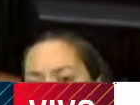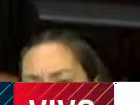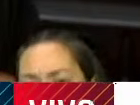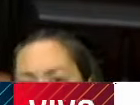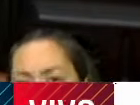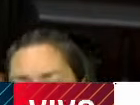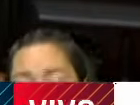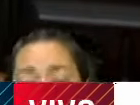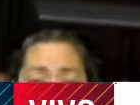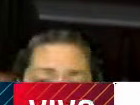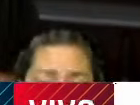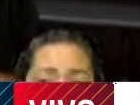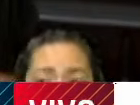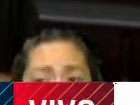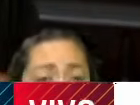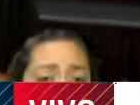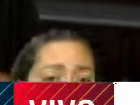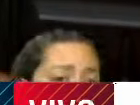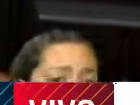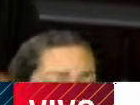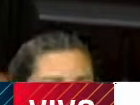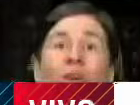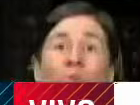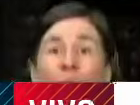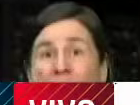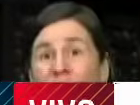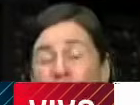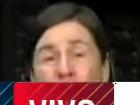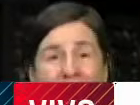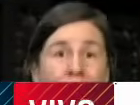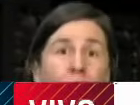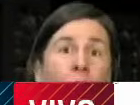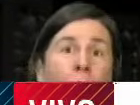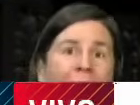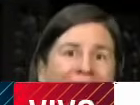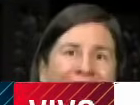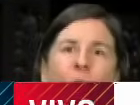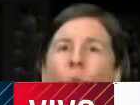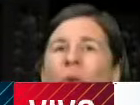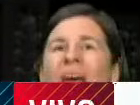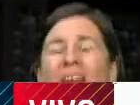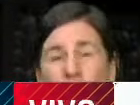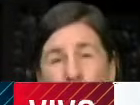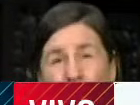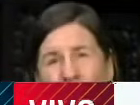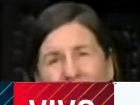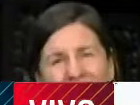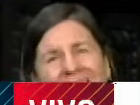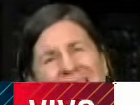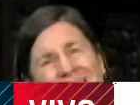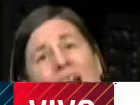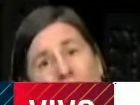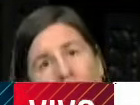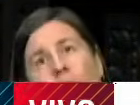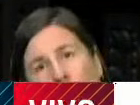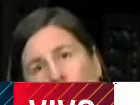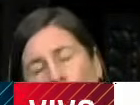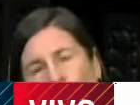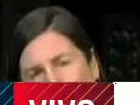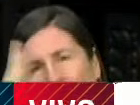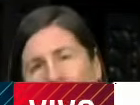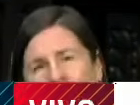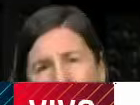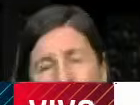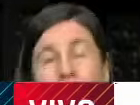dónde salen esos aportes que estamos hablando que le van a llegar a las empresas, indiscriminadamente, si sean grandes o pequeñas, más allá